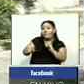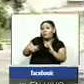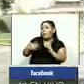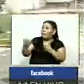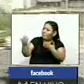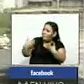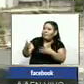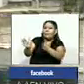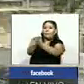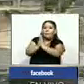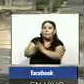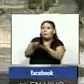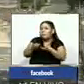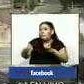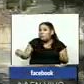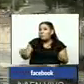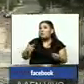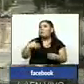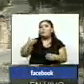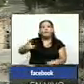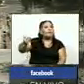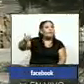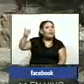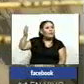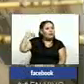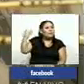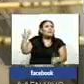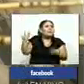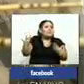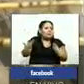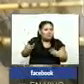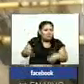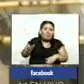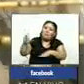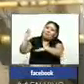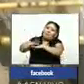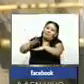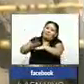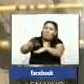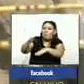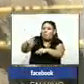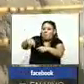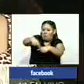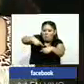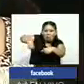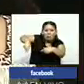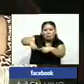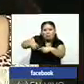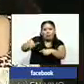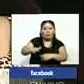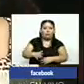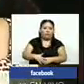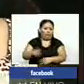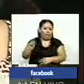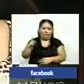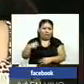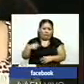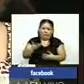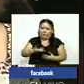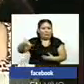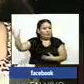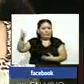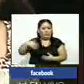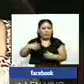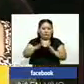permanente al problema, pues años atrás ya se había reportado una cárcava en la zona. No, no nos vamos a evacuar.